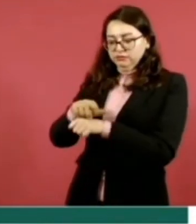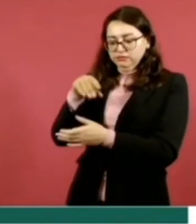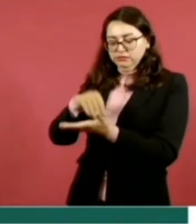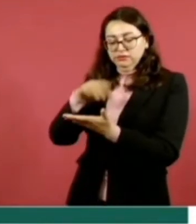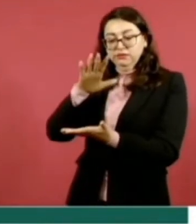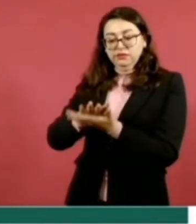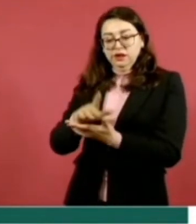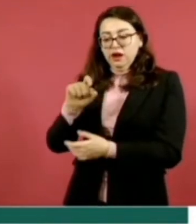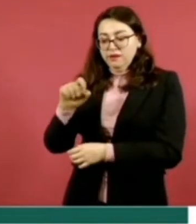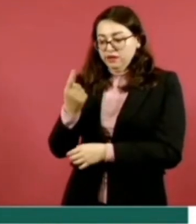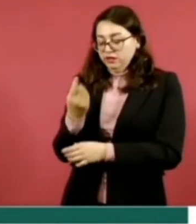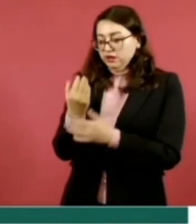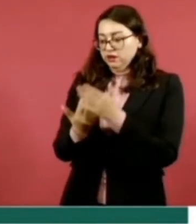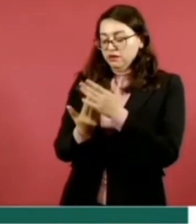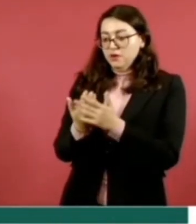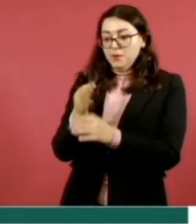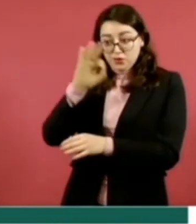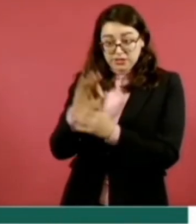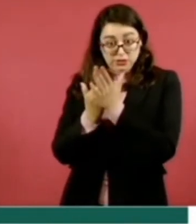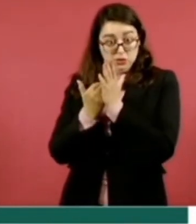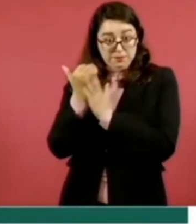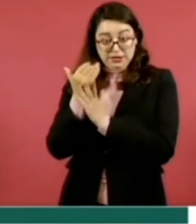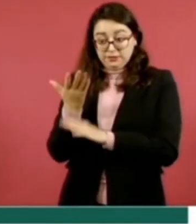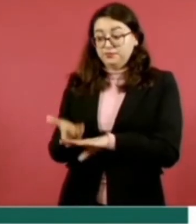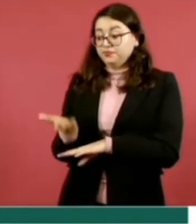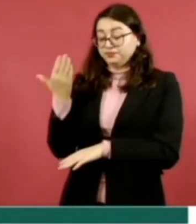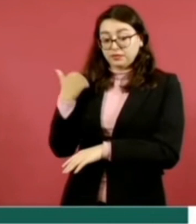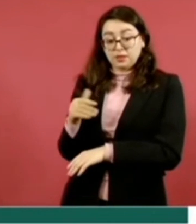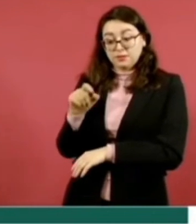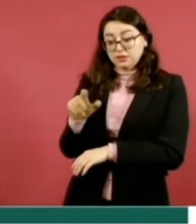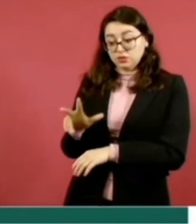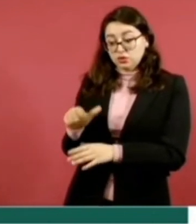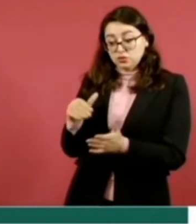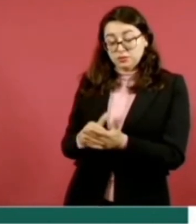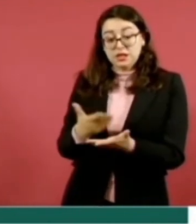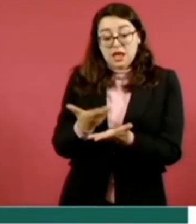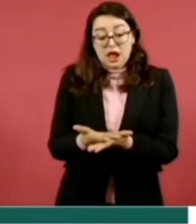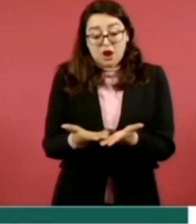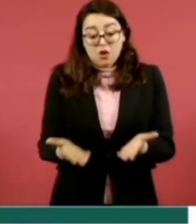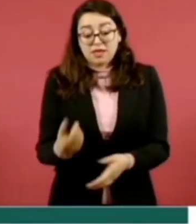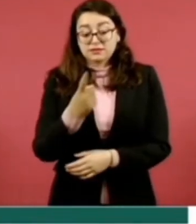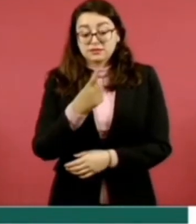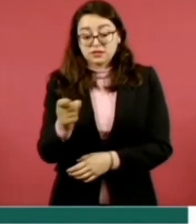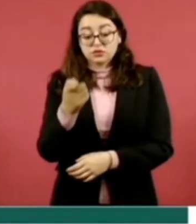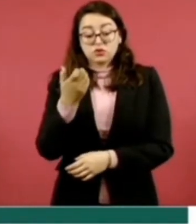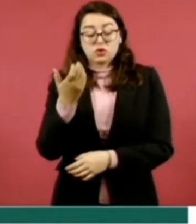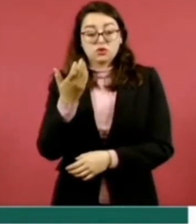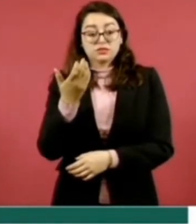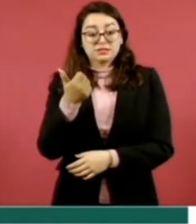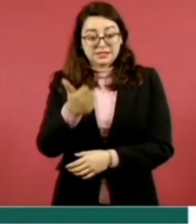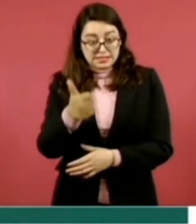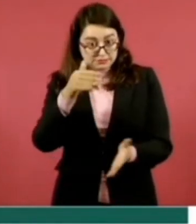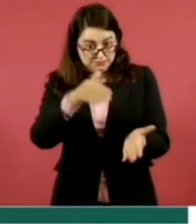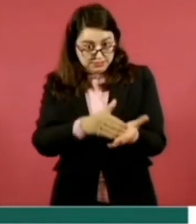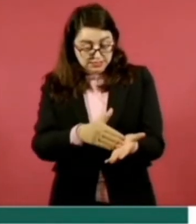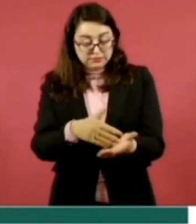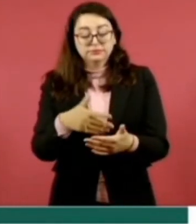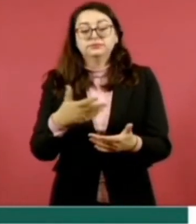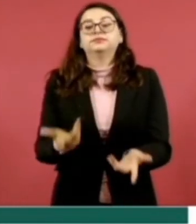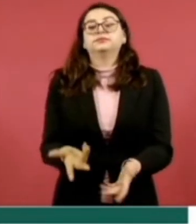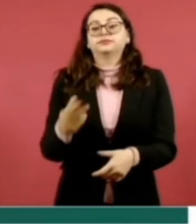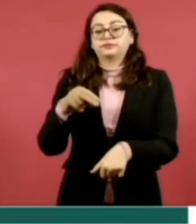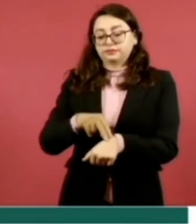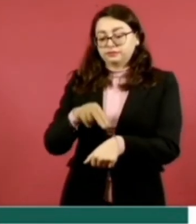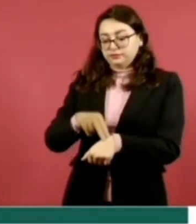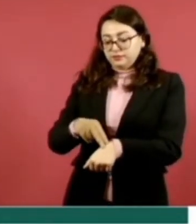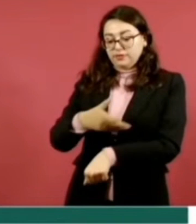un 21%, pasaron de 88,000 consultas de especialidad a 106,000. Las consultas de medicina familiar también crecieron